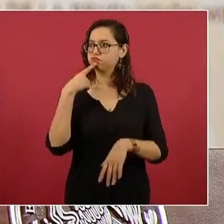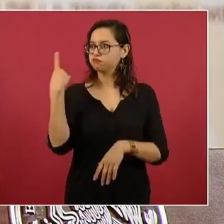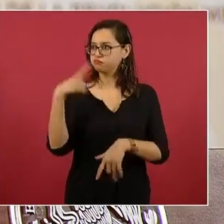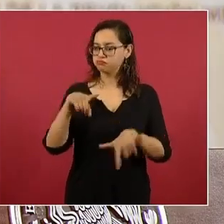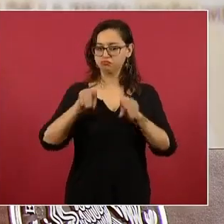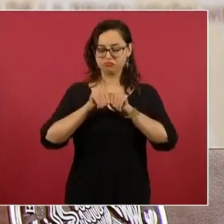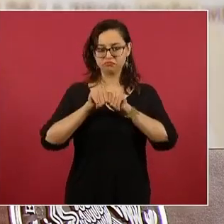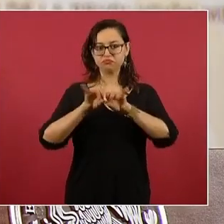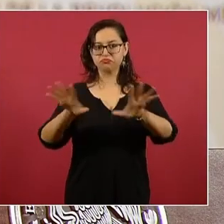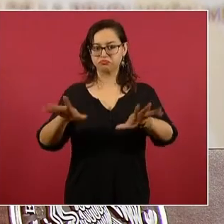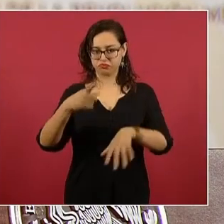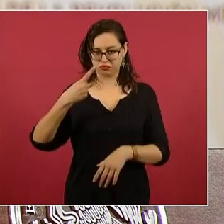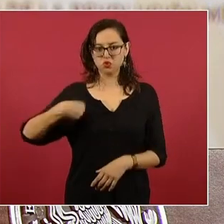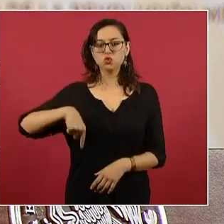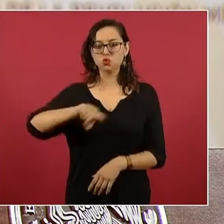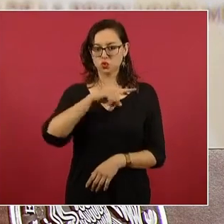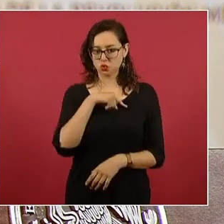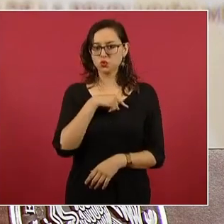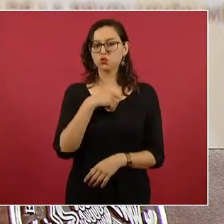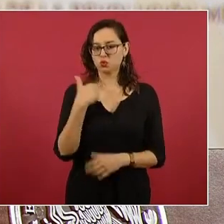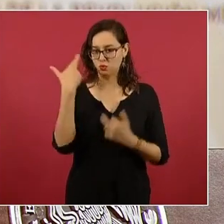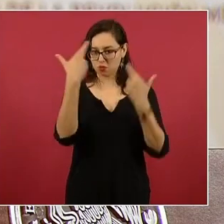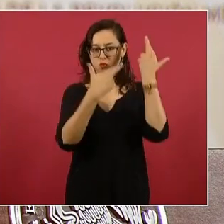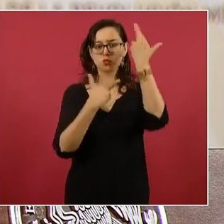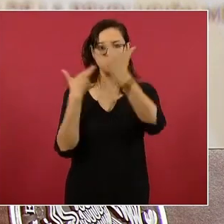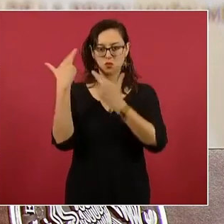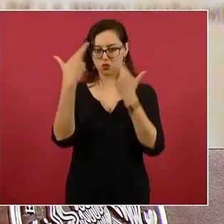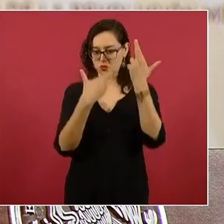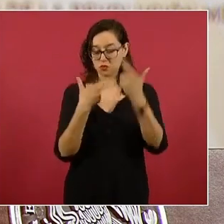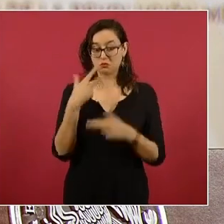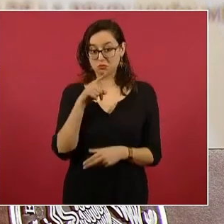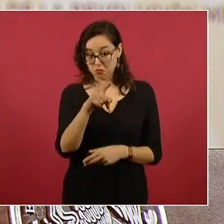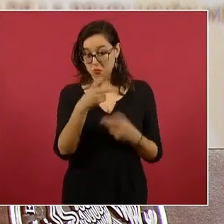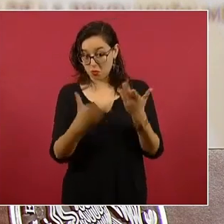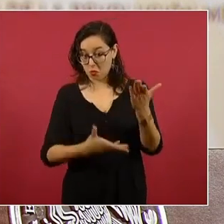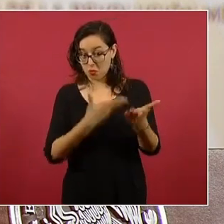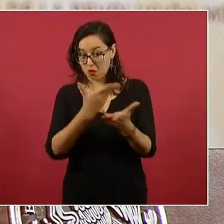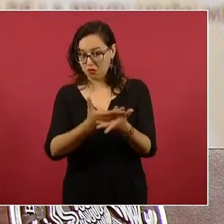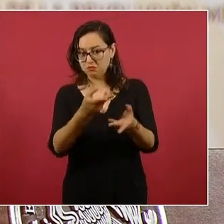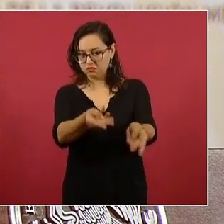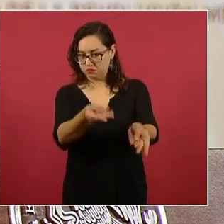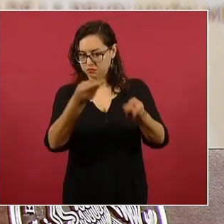que recibimos la propuesta, el proyecto